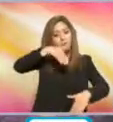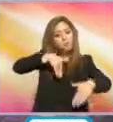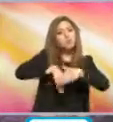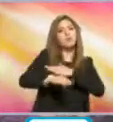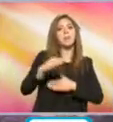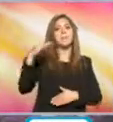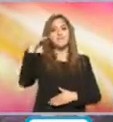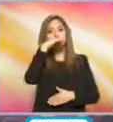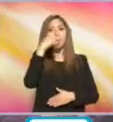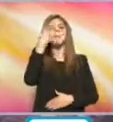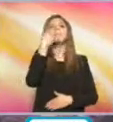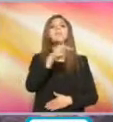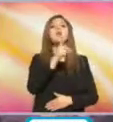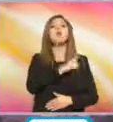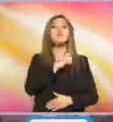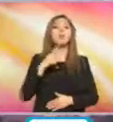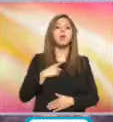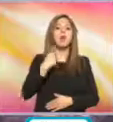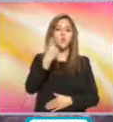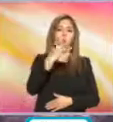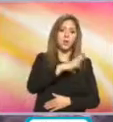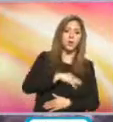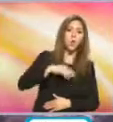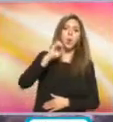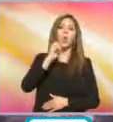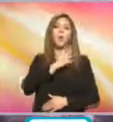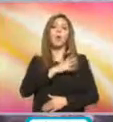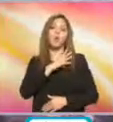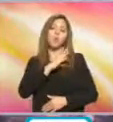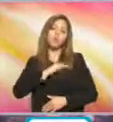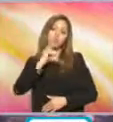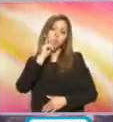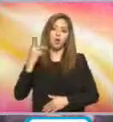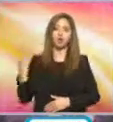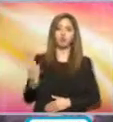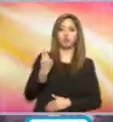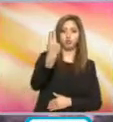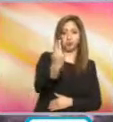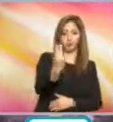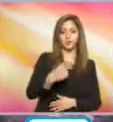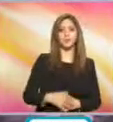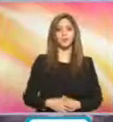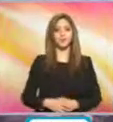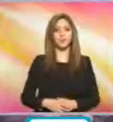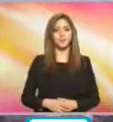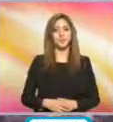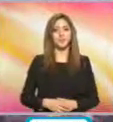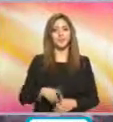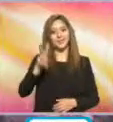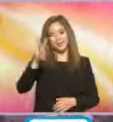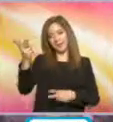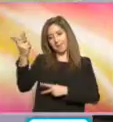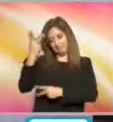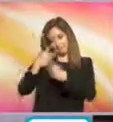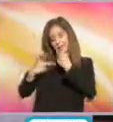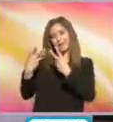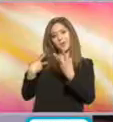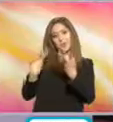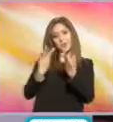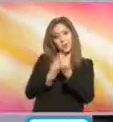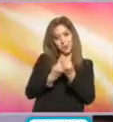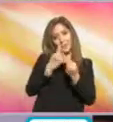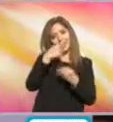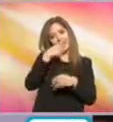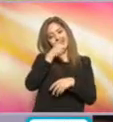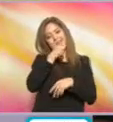vayan acompañadas de un hijo alguien, claro. o una hija. ¿Sí? Eso. Vamos, Pame, vamos. Préstame la tuya, la mía está muy chiquita.